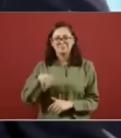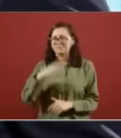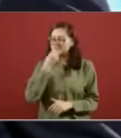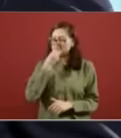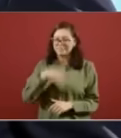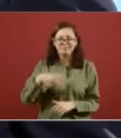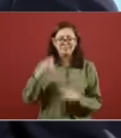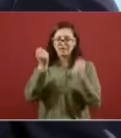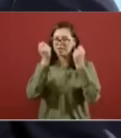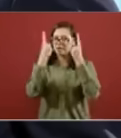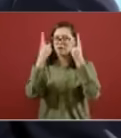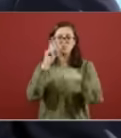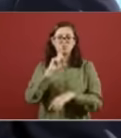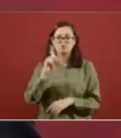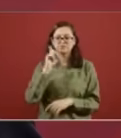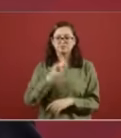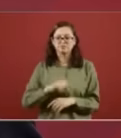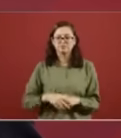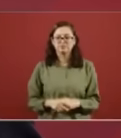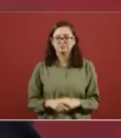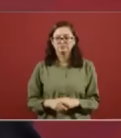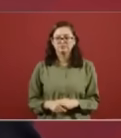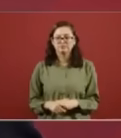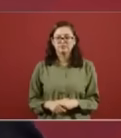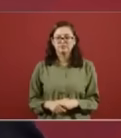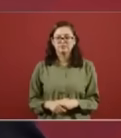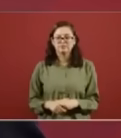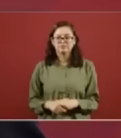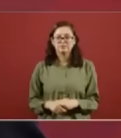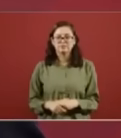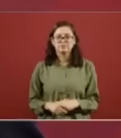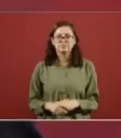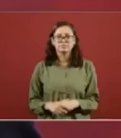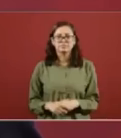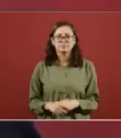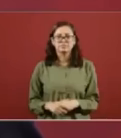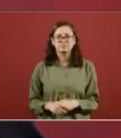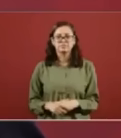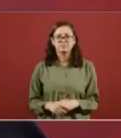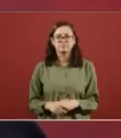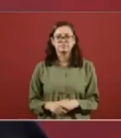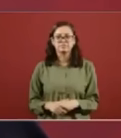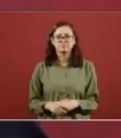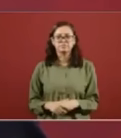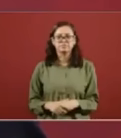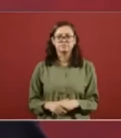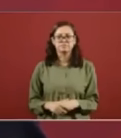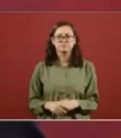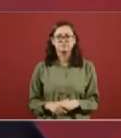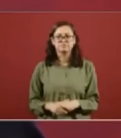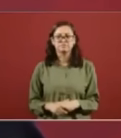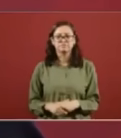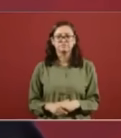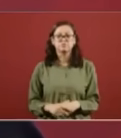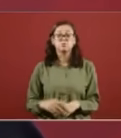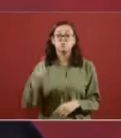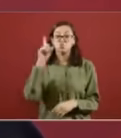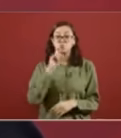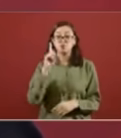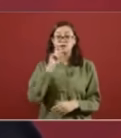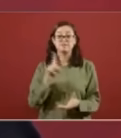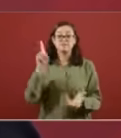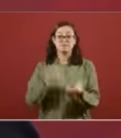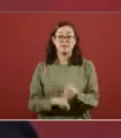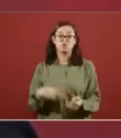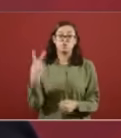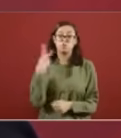admirable, de las mejores mujeres que se desempeñan en el